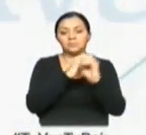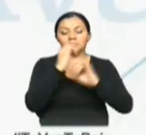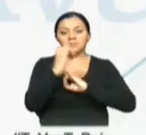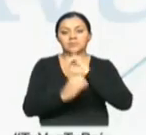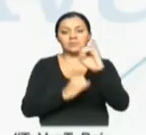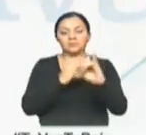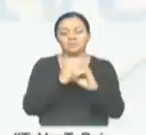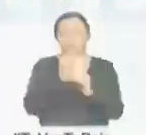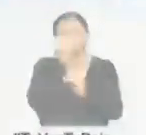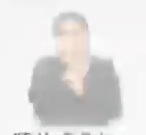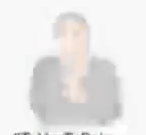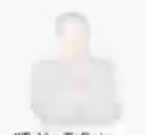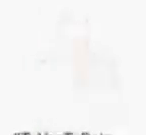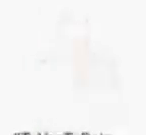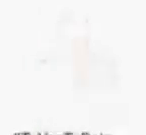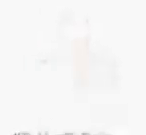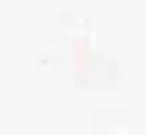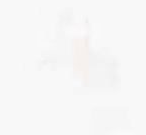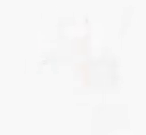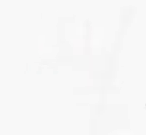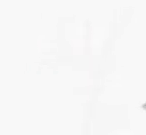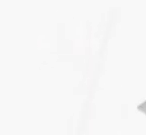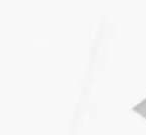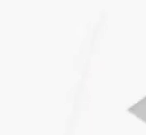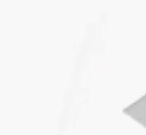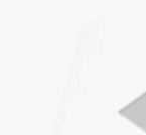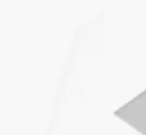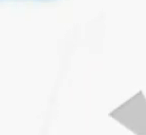observadores internacionales.